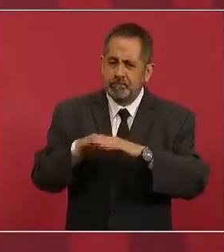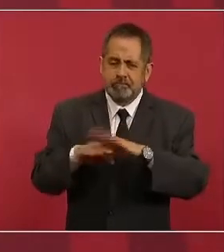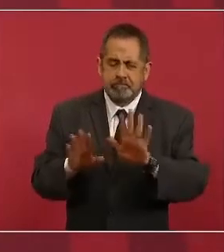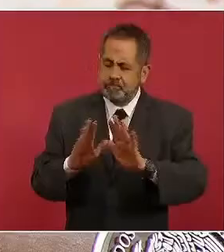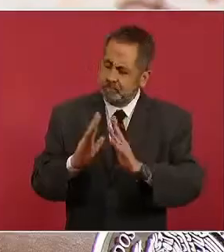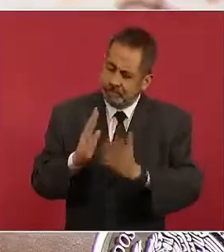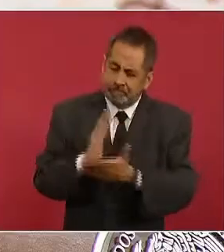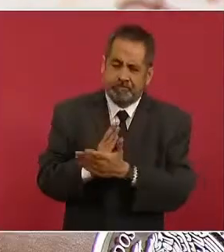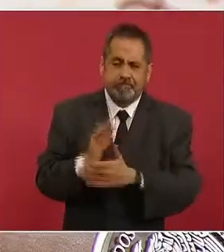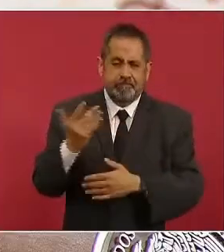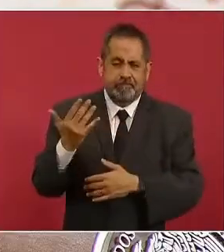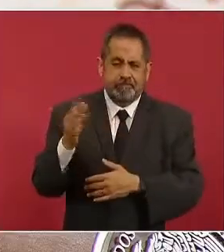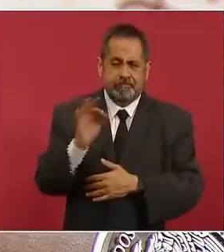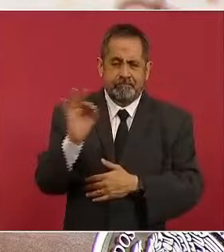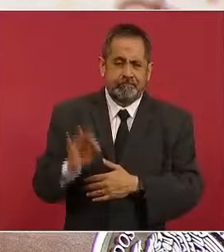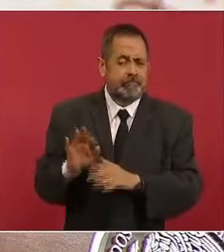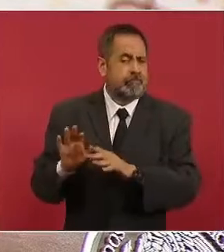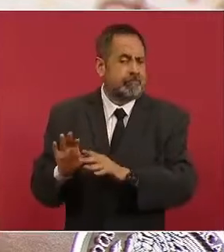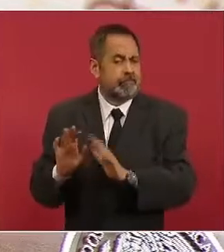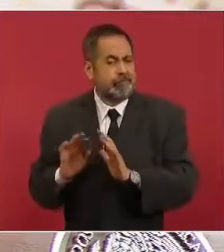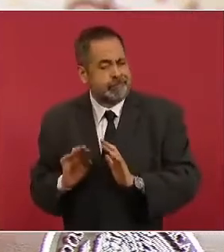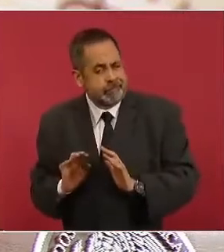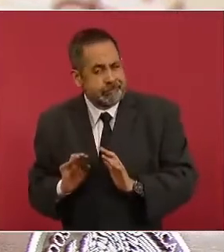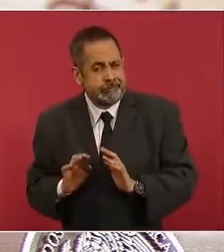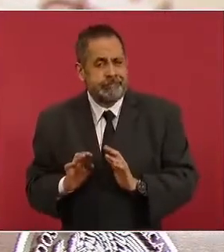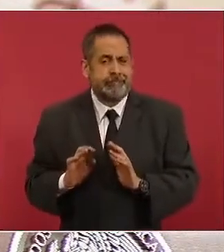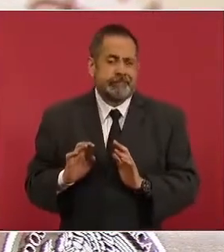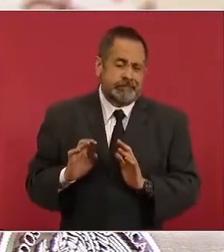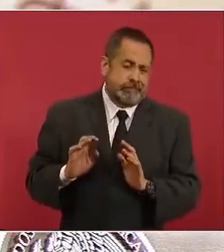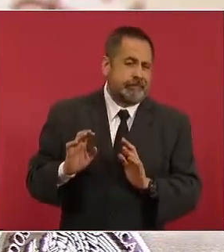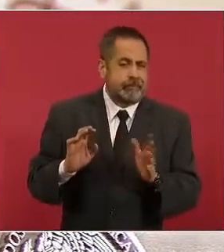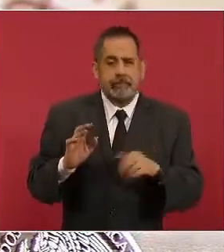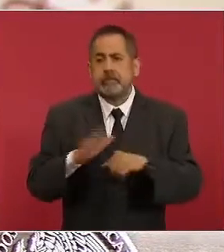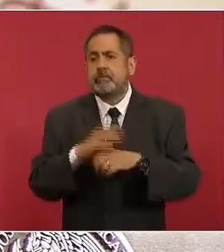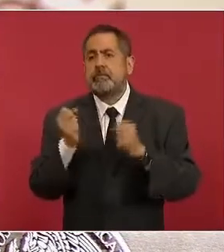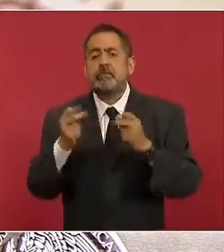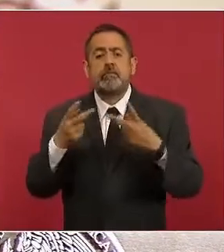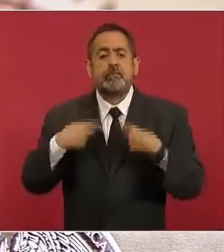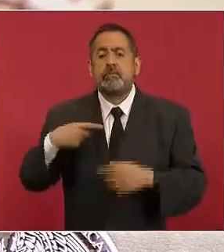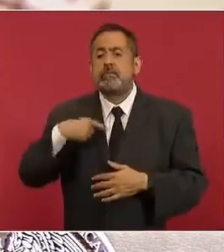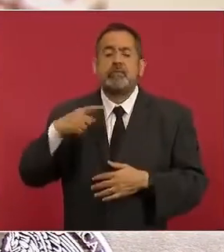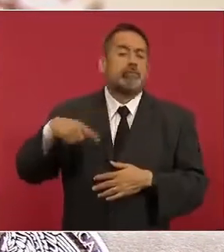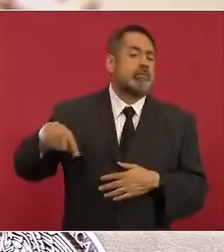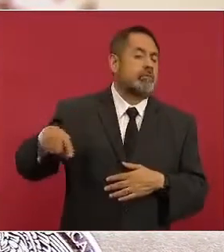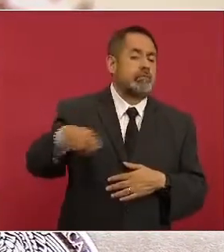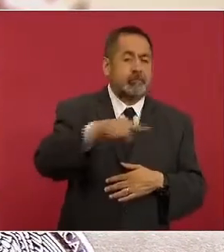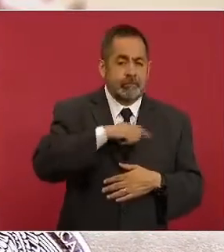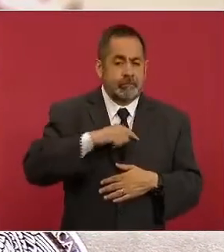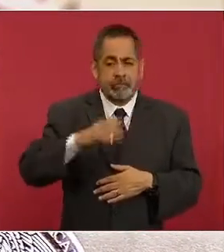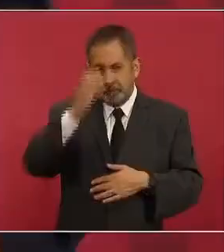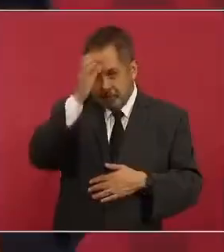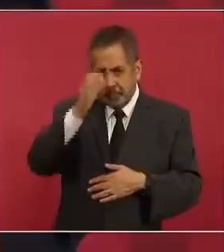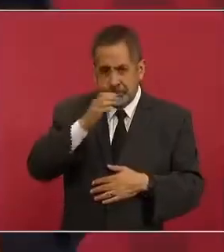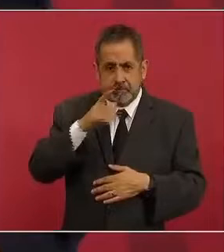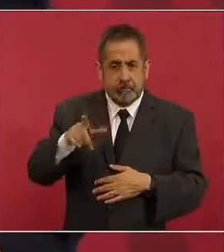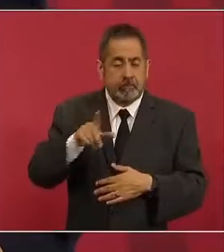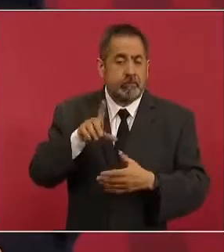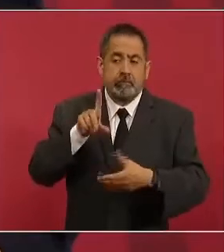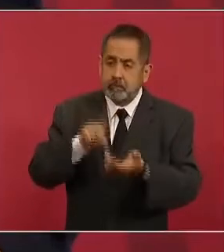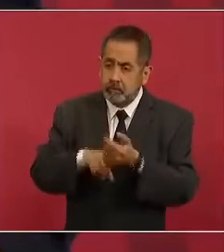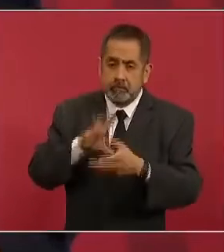eso las tenemos trabajando porque mucha gente de Coahuila